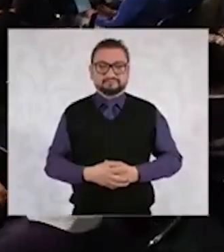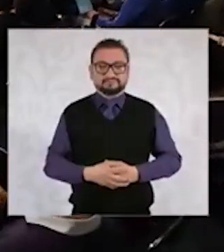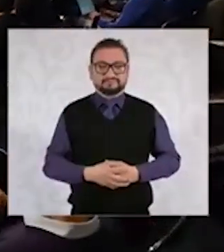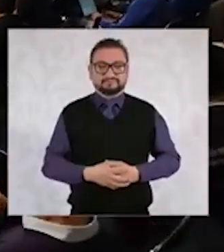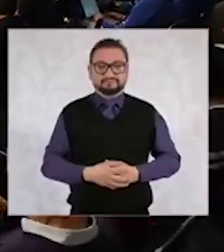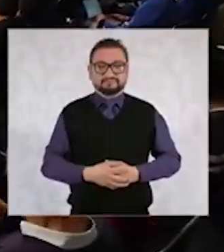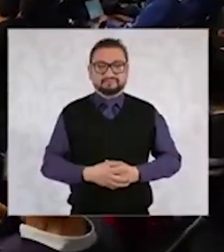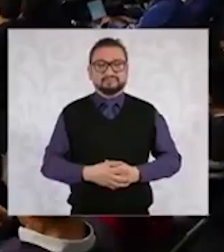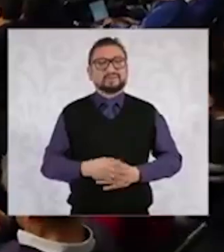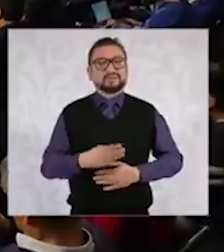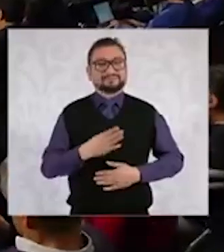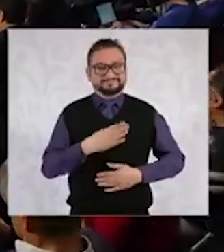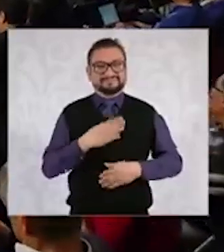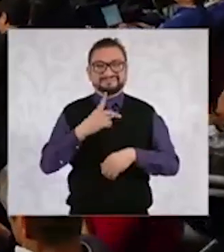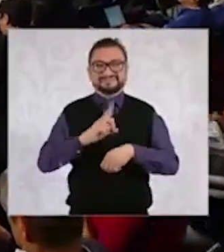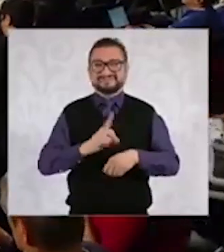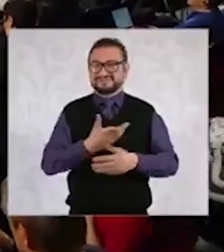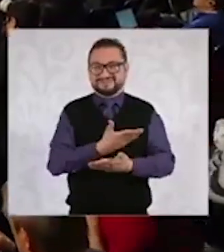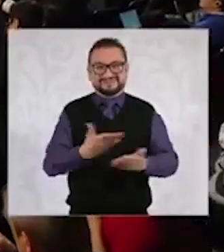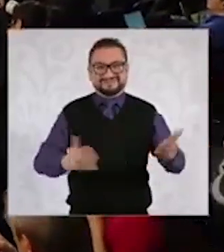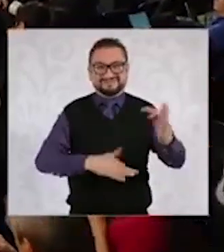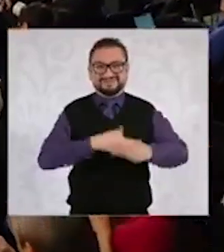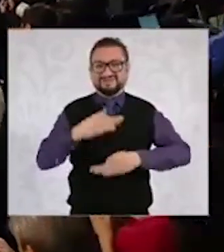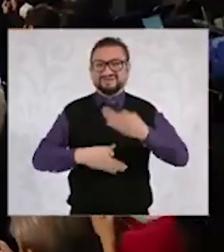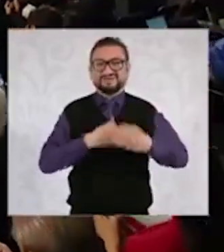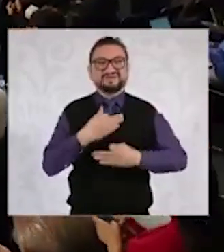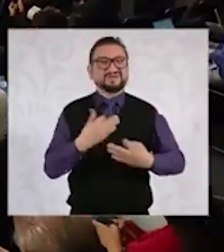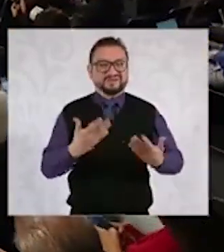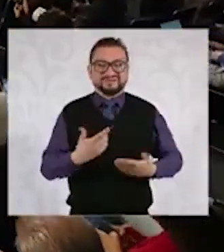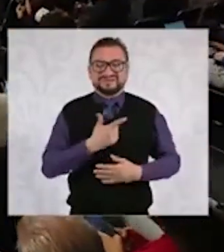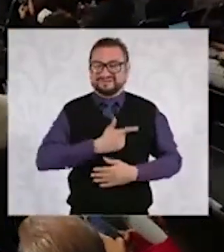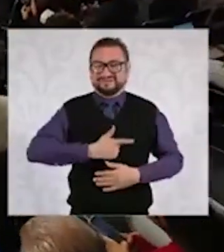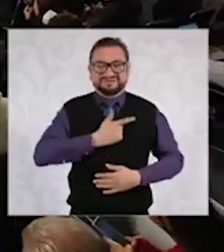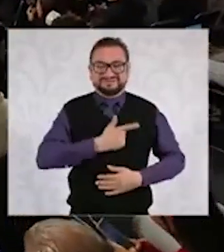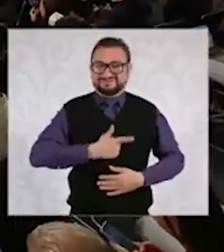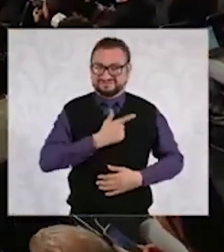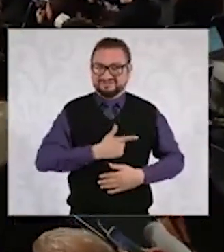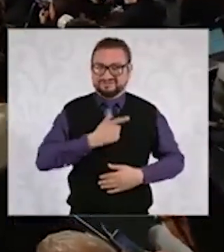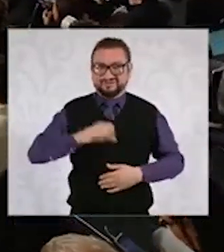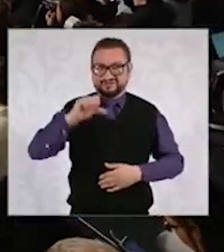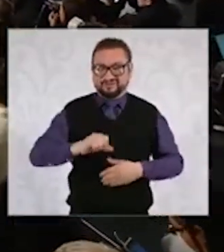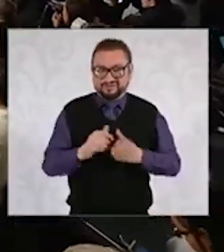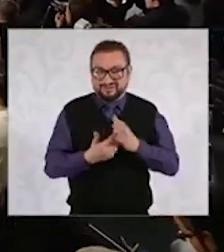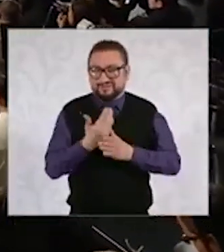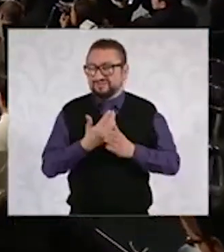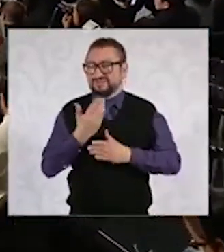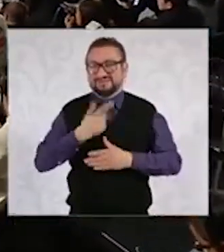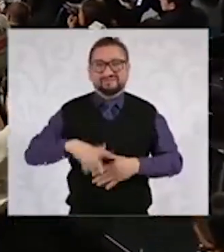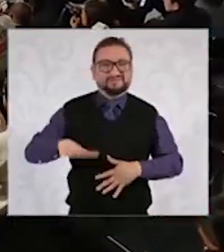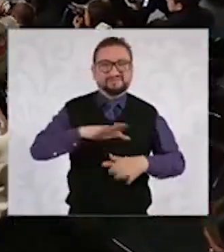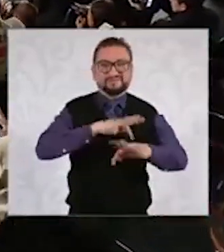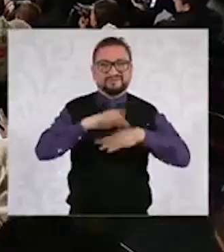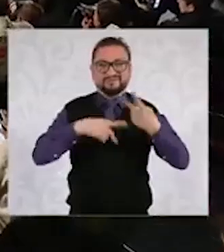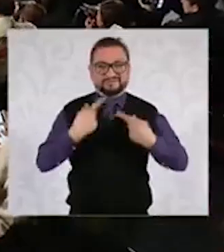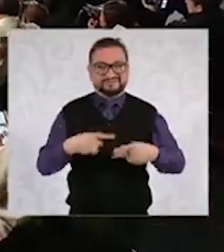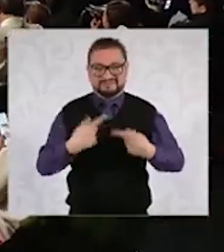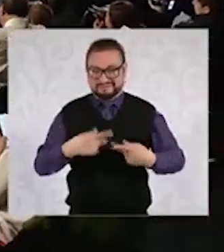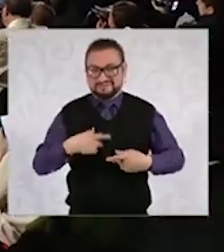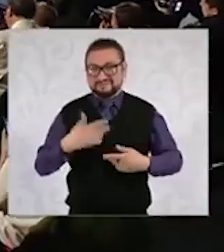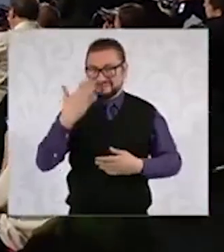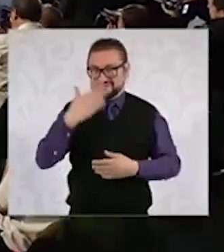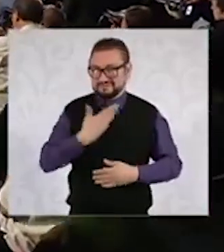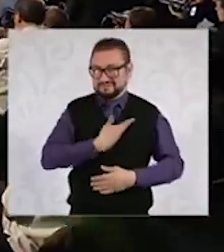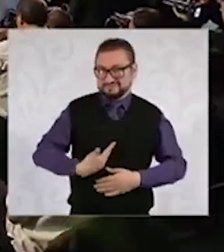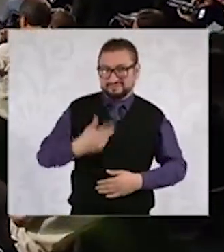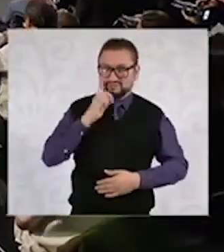la secretaria del trabajo y previsión social dio a conocer que el programa jóvenes construyendo el futuro está enfocado en brindar a hombres y